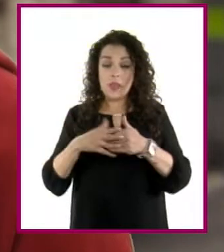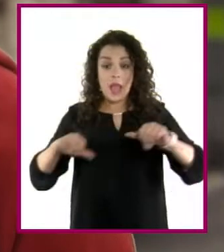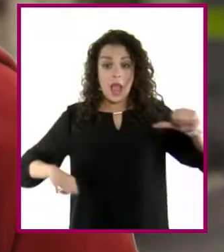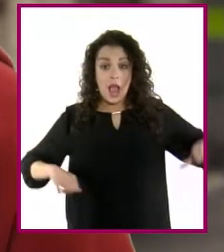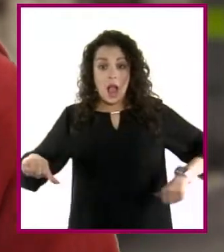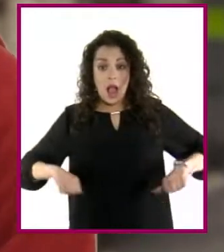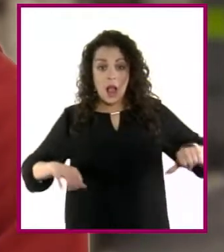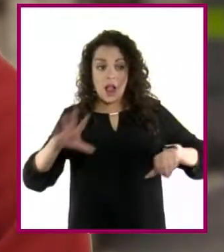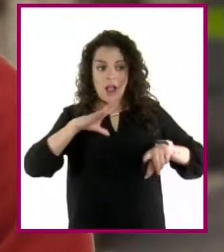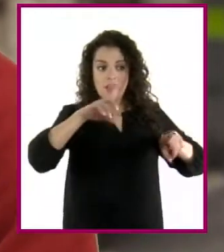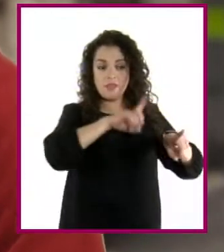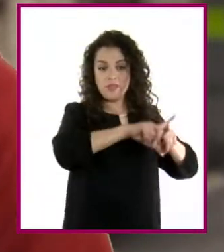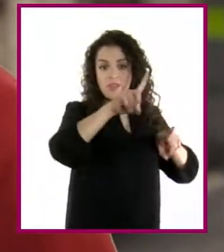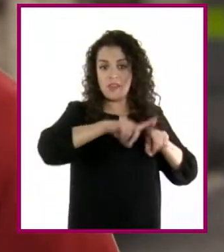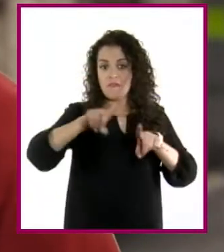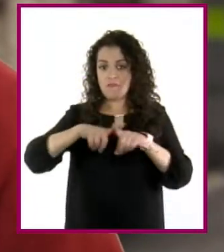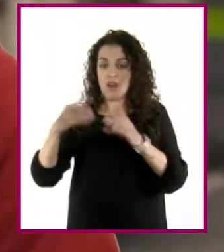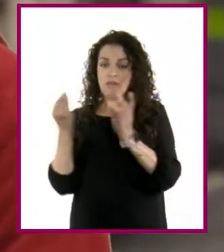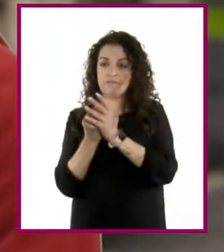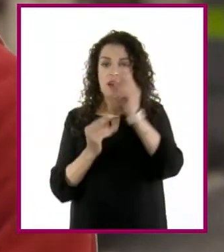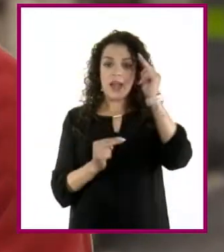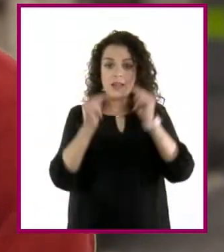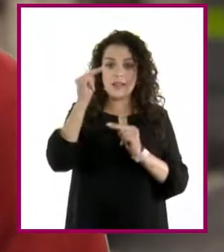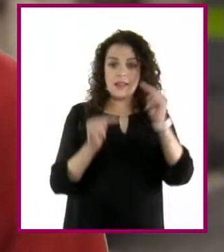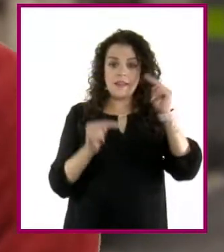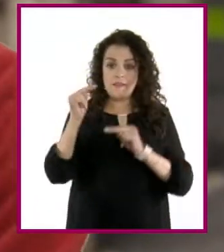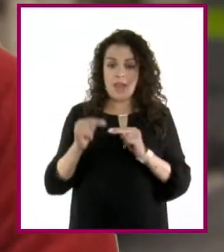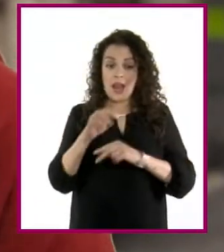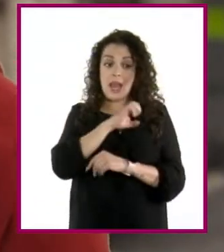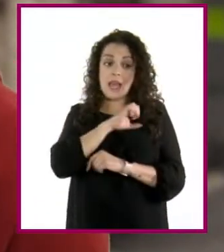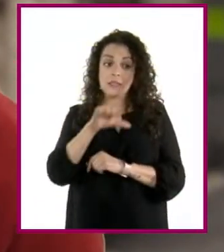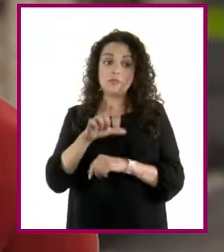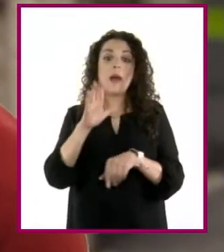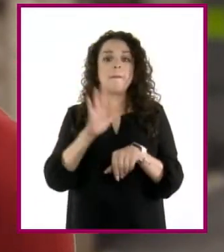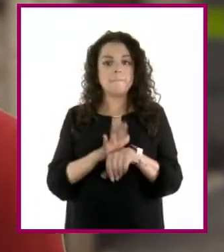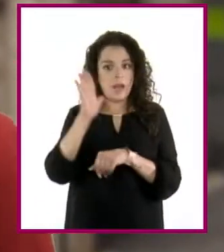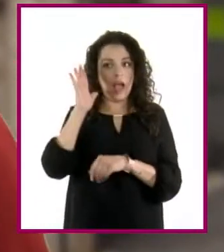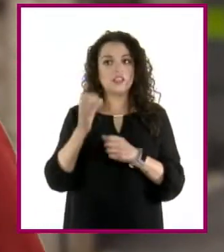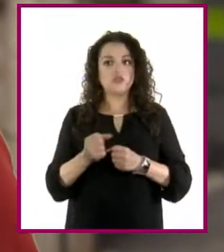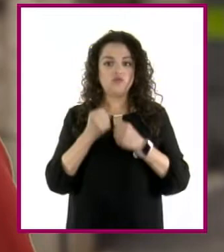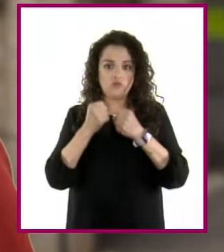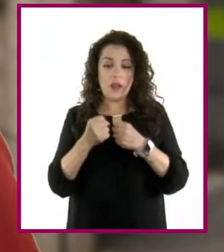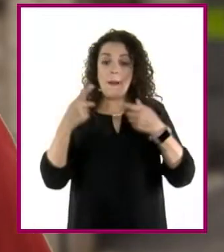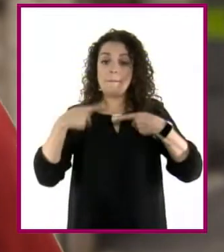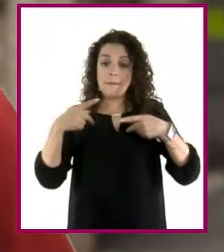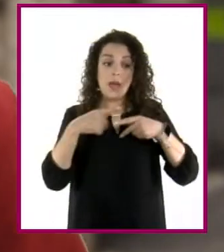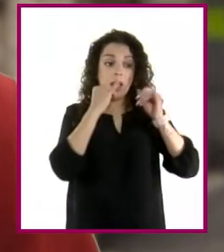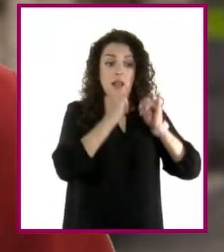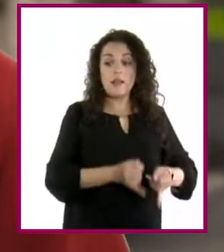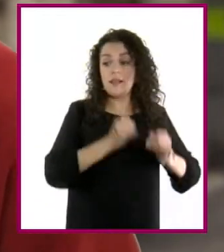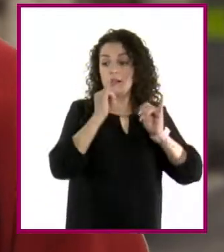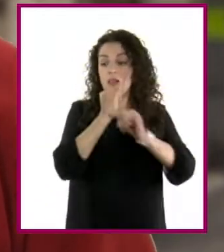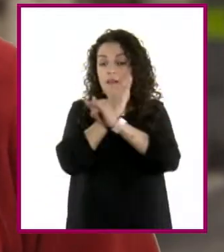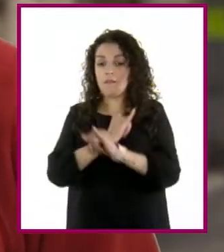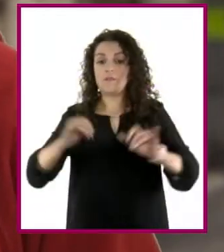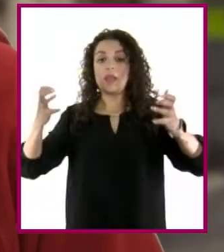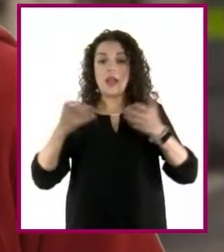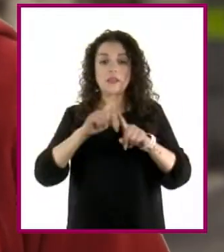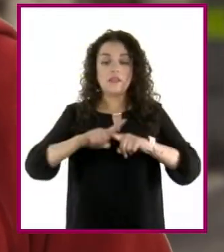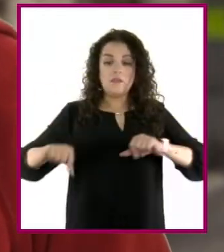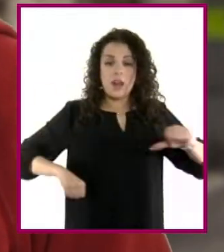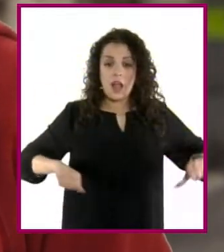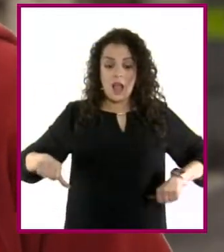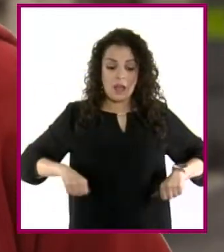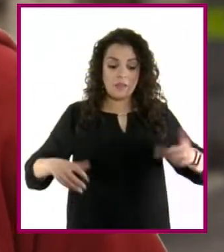de diferenciación y especialización muchísimo mayor. Y los individuos son independientes en sus actividades y